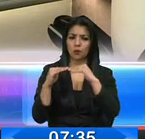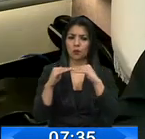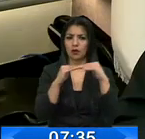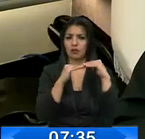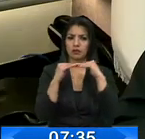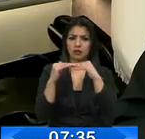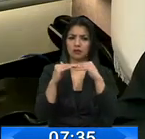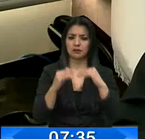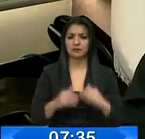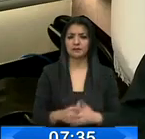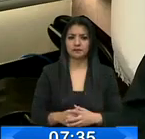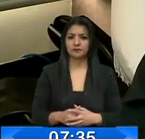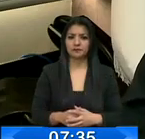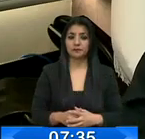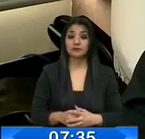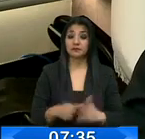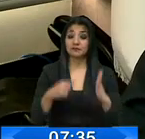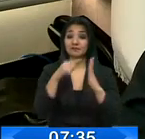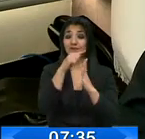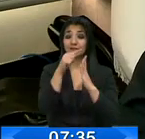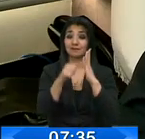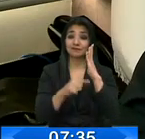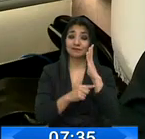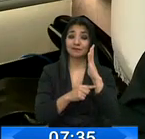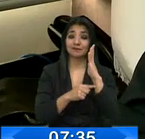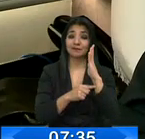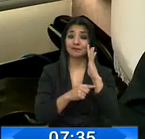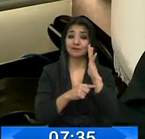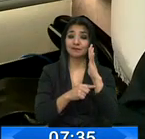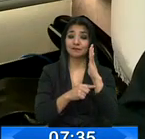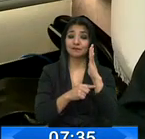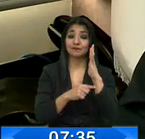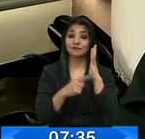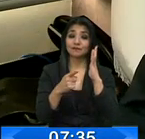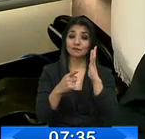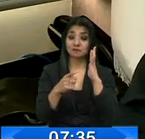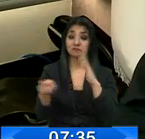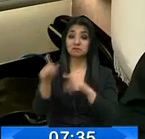el cumplimiento estricto de la